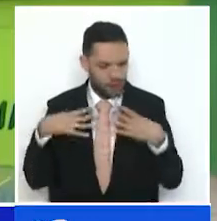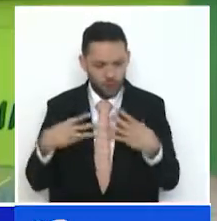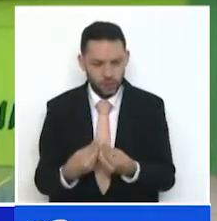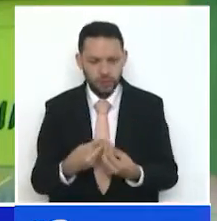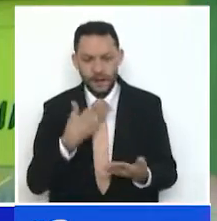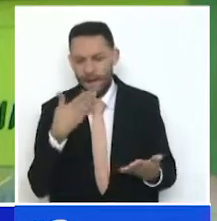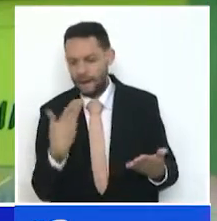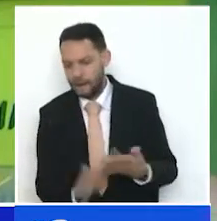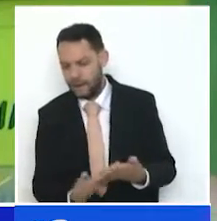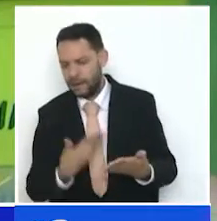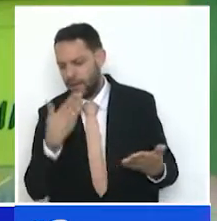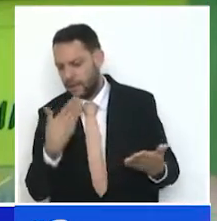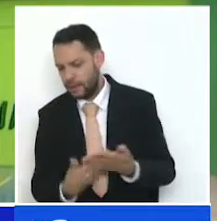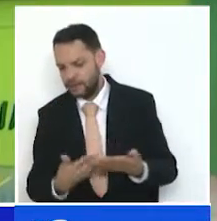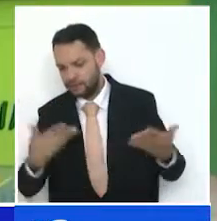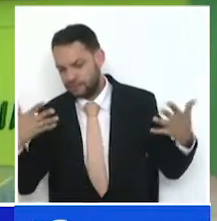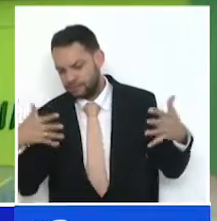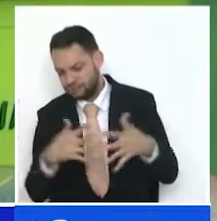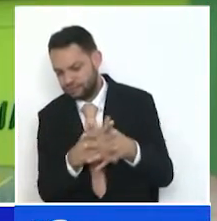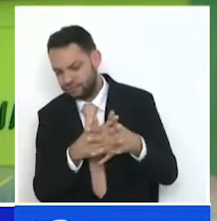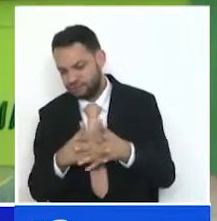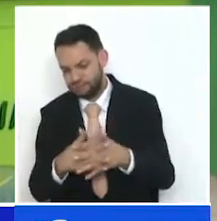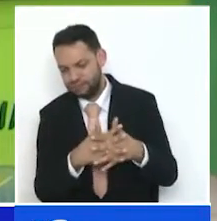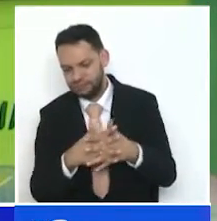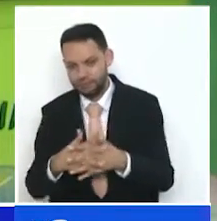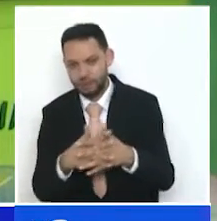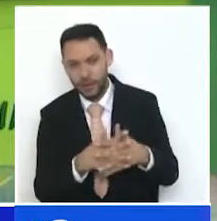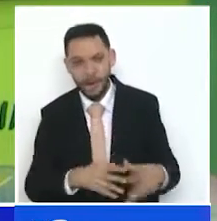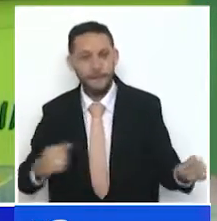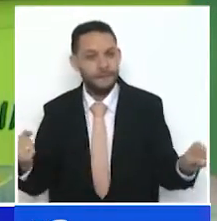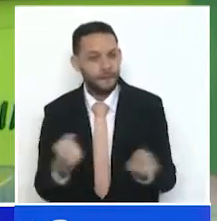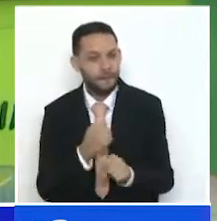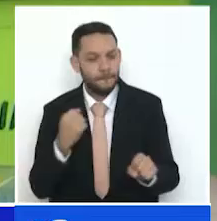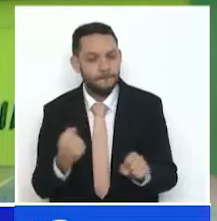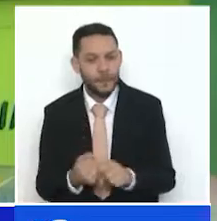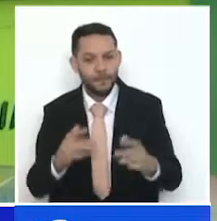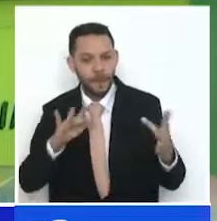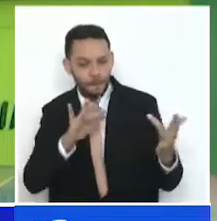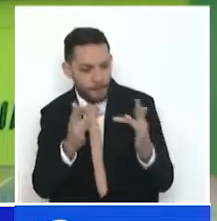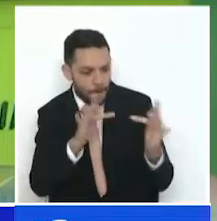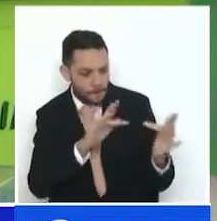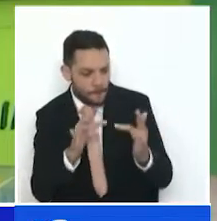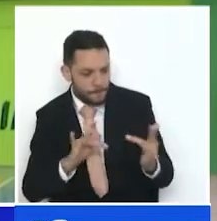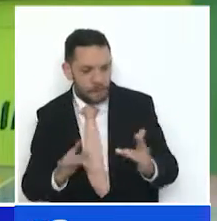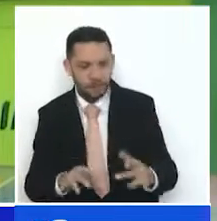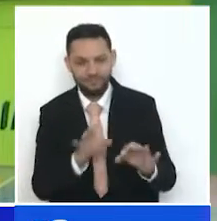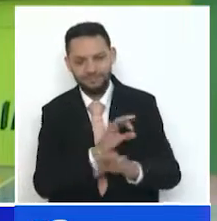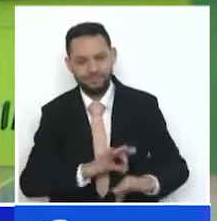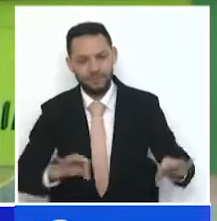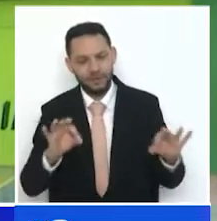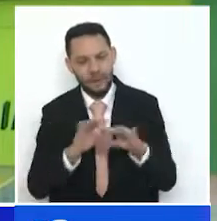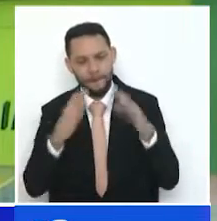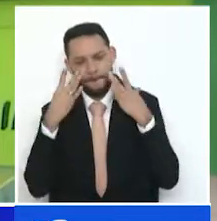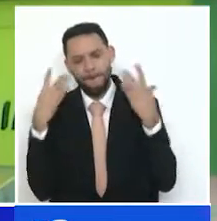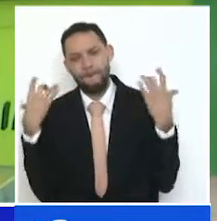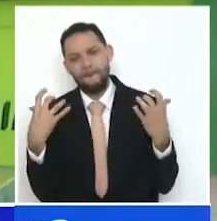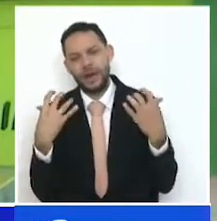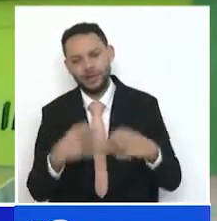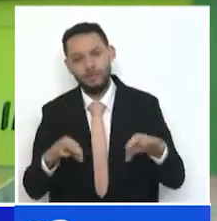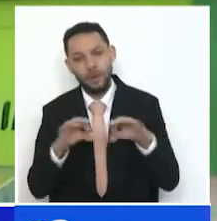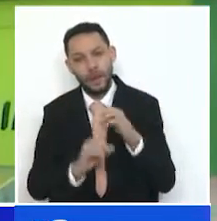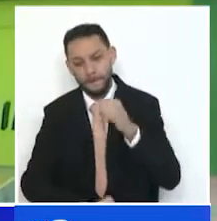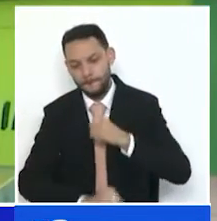es muy importante porque en mi trabajo la relación humana vale mucho, mucho,